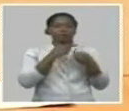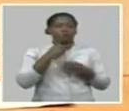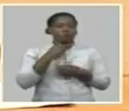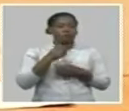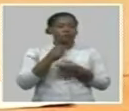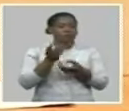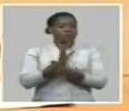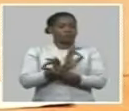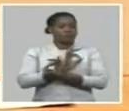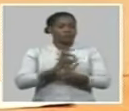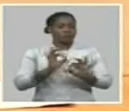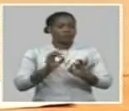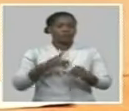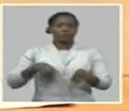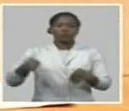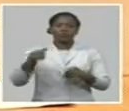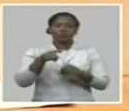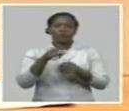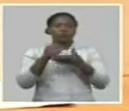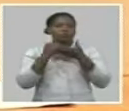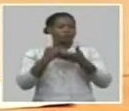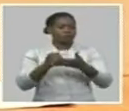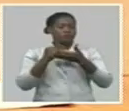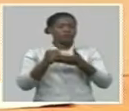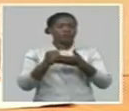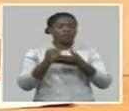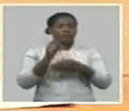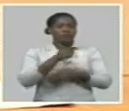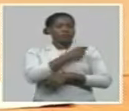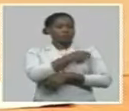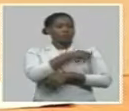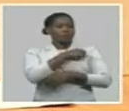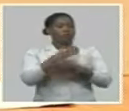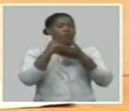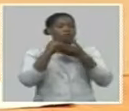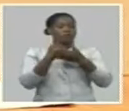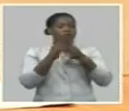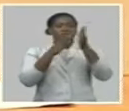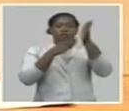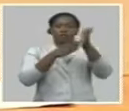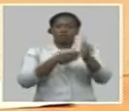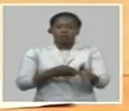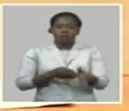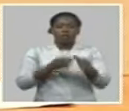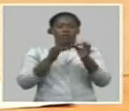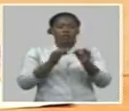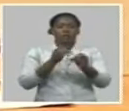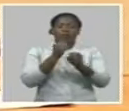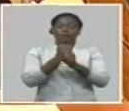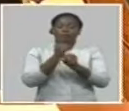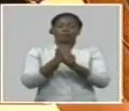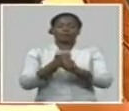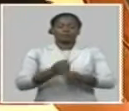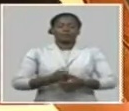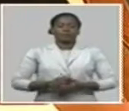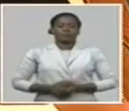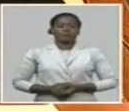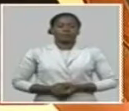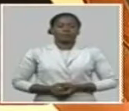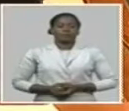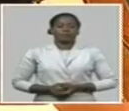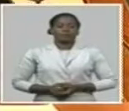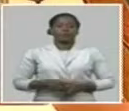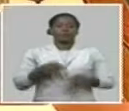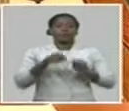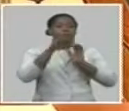con mucha mucha participación de todo el pueblo con la disciplina que siempre acostumbrado el pueblo de la capital bueno son medidas que